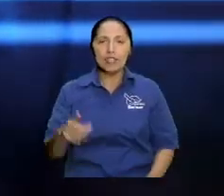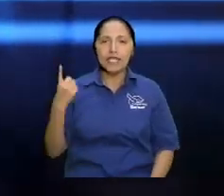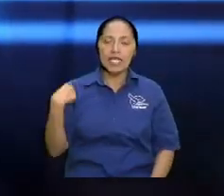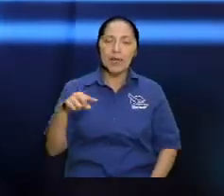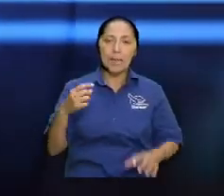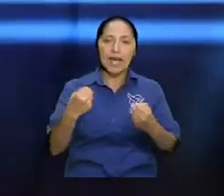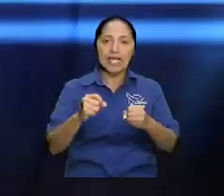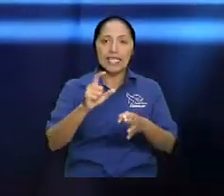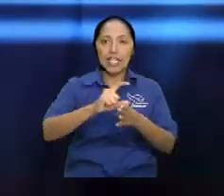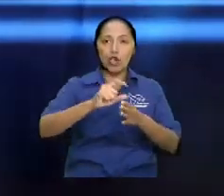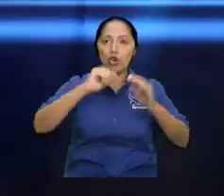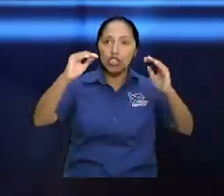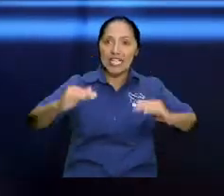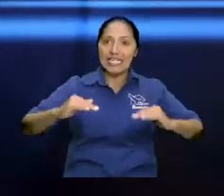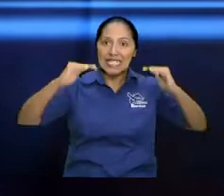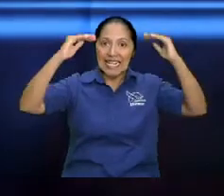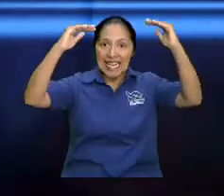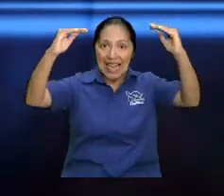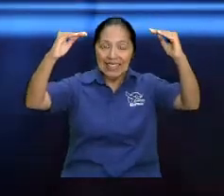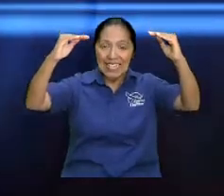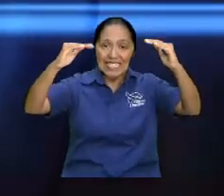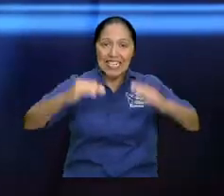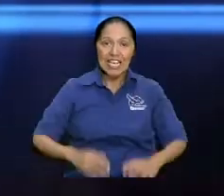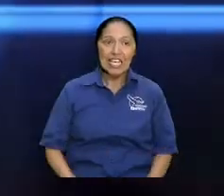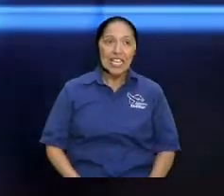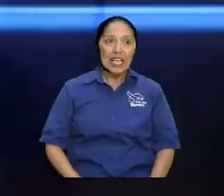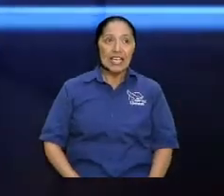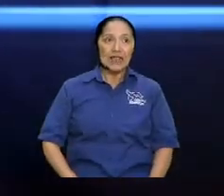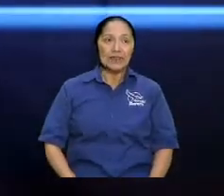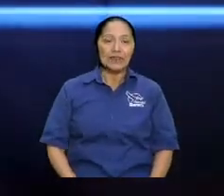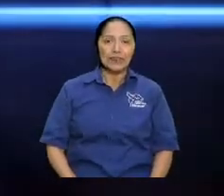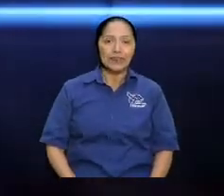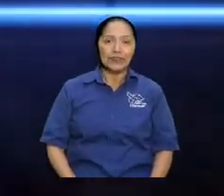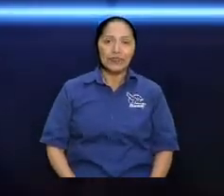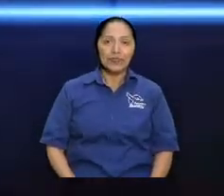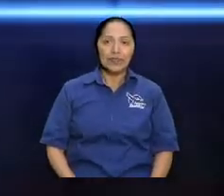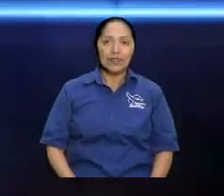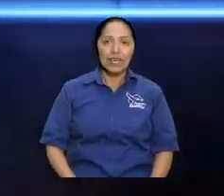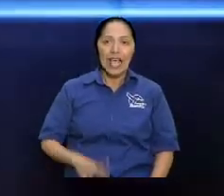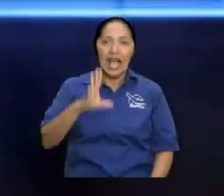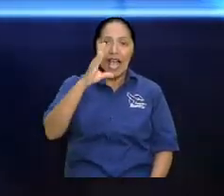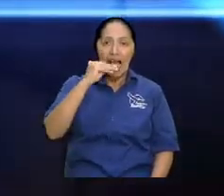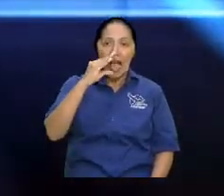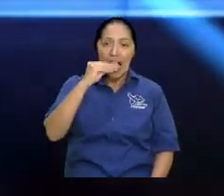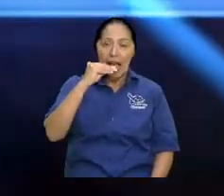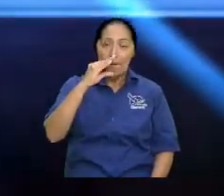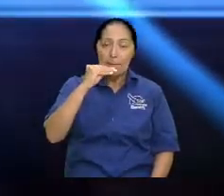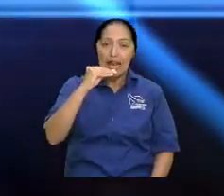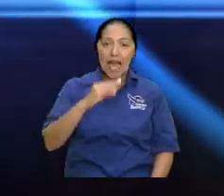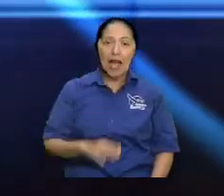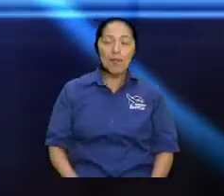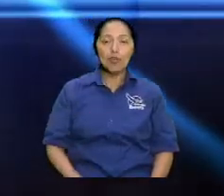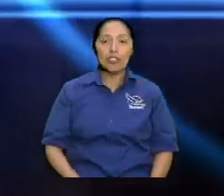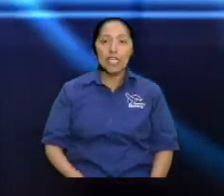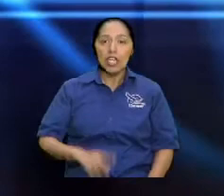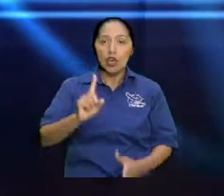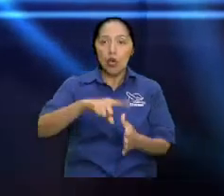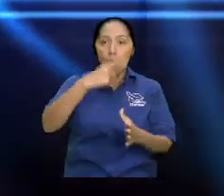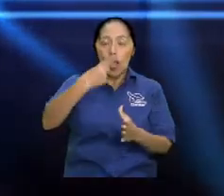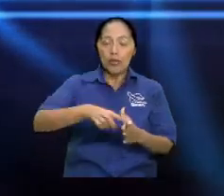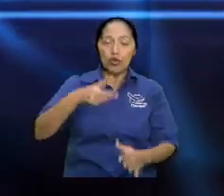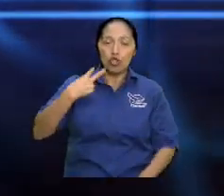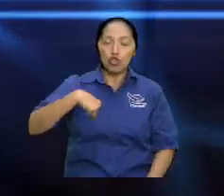de Cristo, que es el pan, hace hazañas. Entonces, al comernos nosotros el pan en la